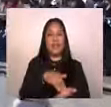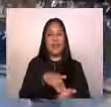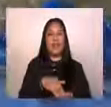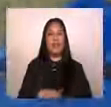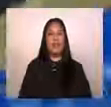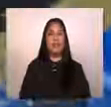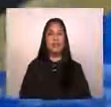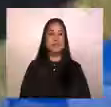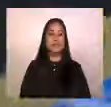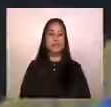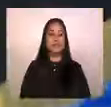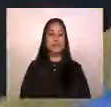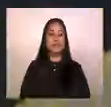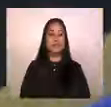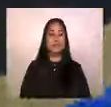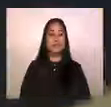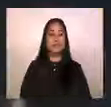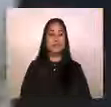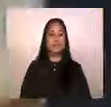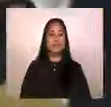Central.